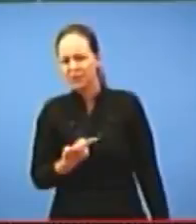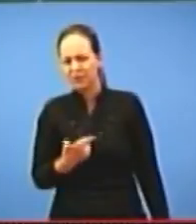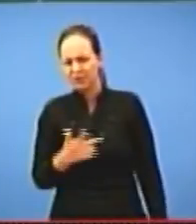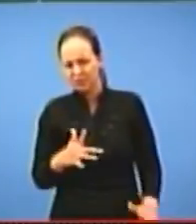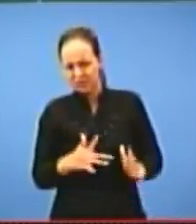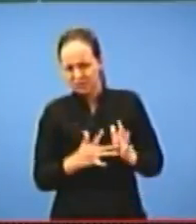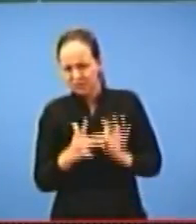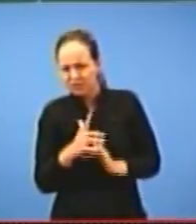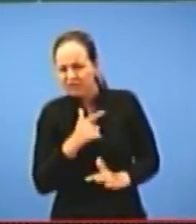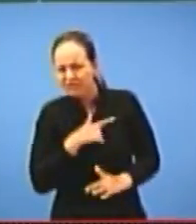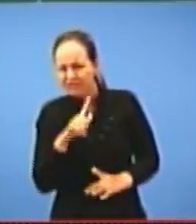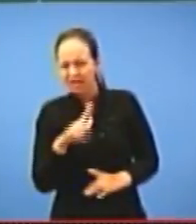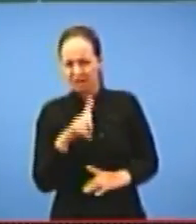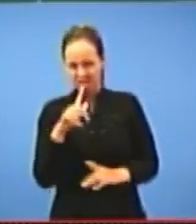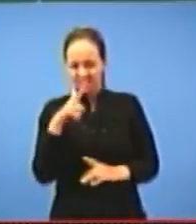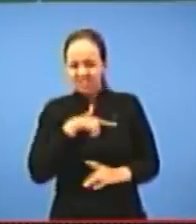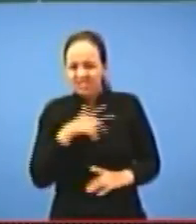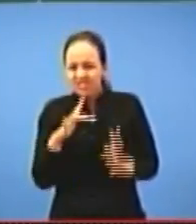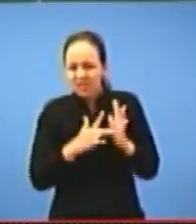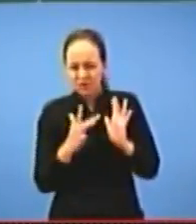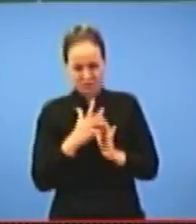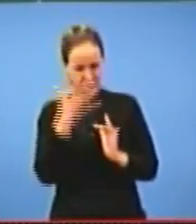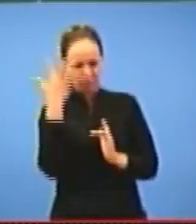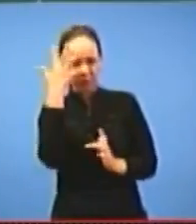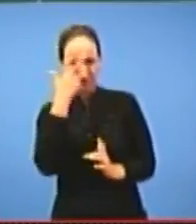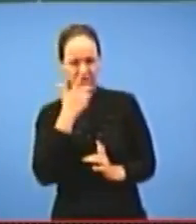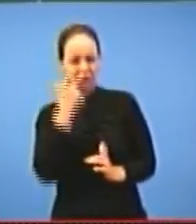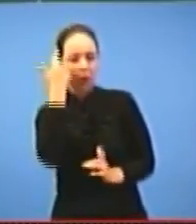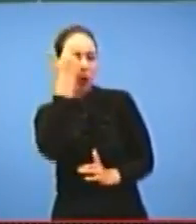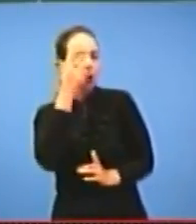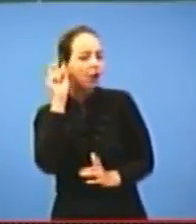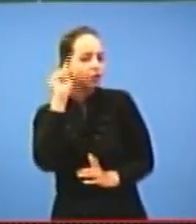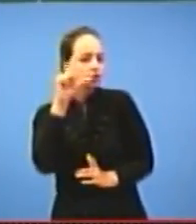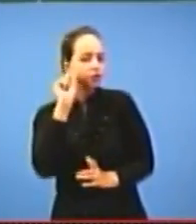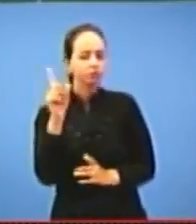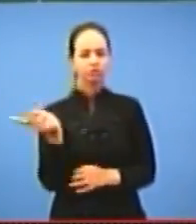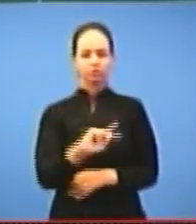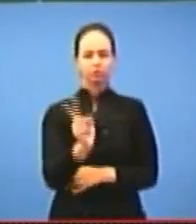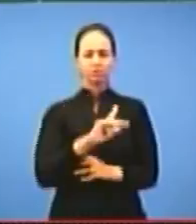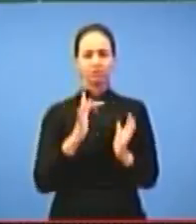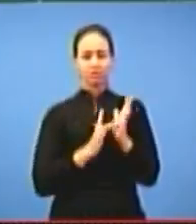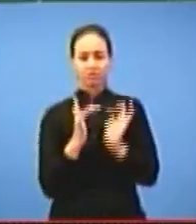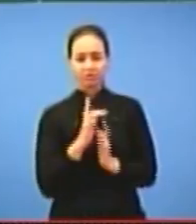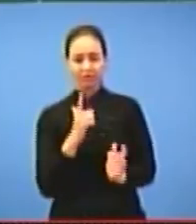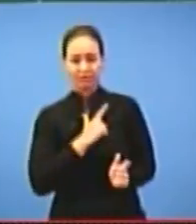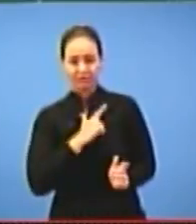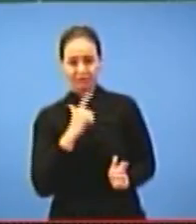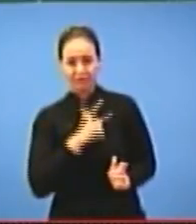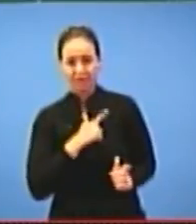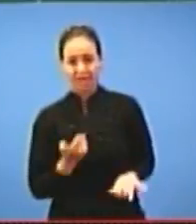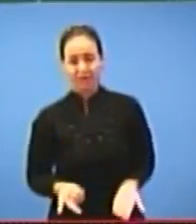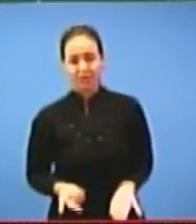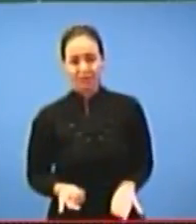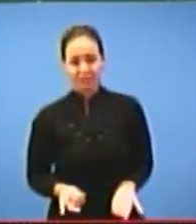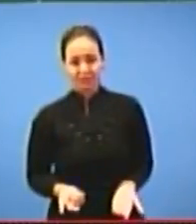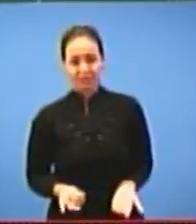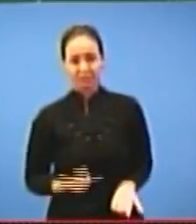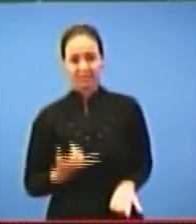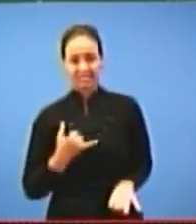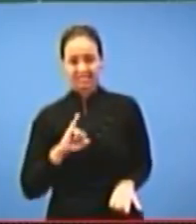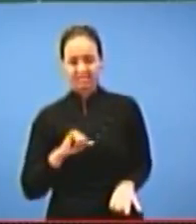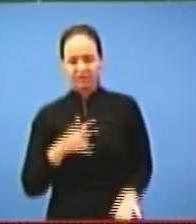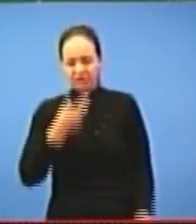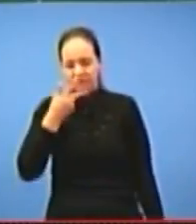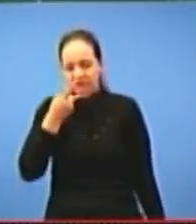feo. No era lo que la religión predica hoy, de ojos azules, no. Jesús era feo. Solo tenía